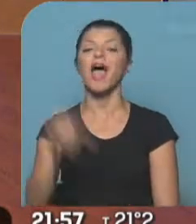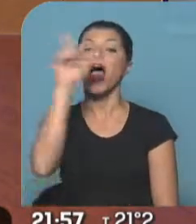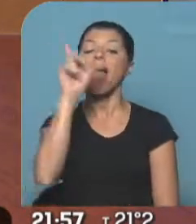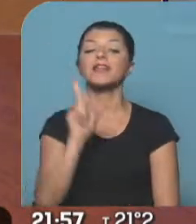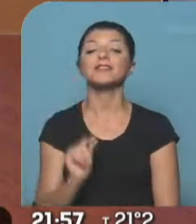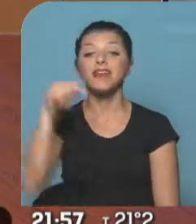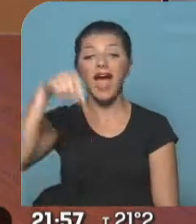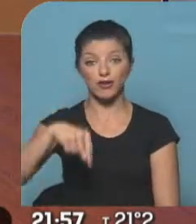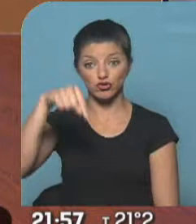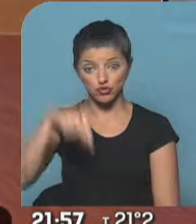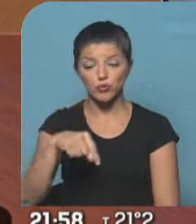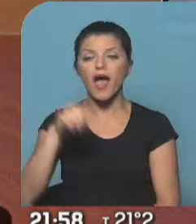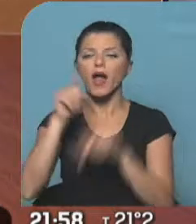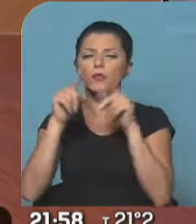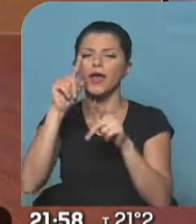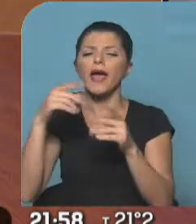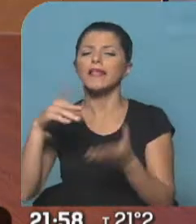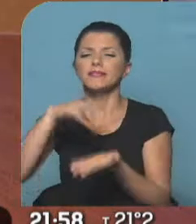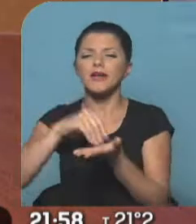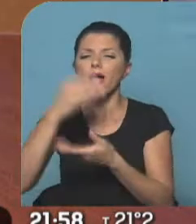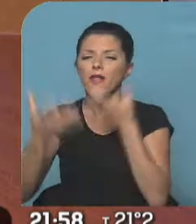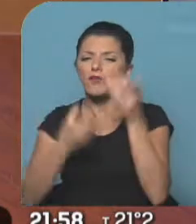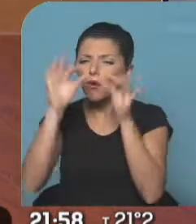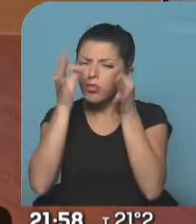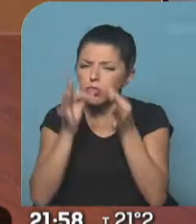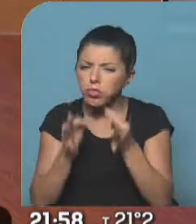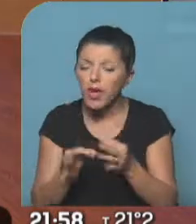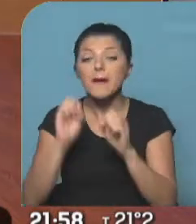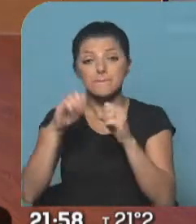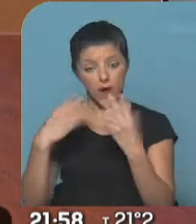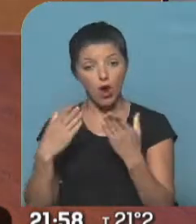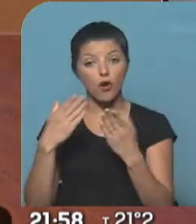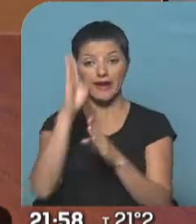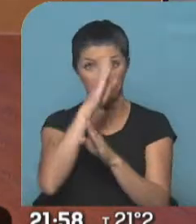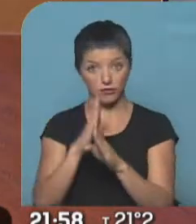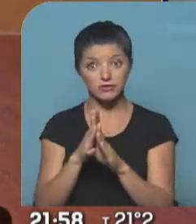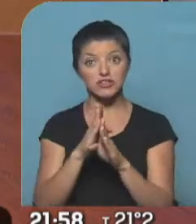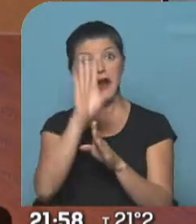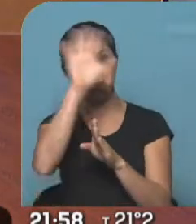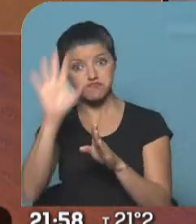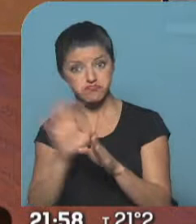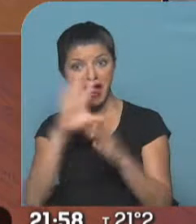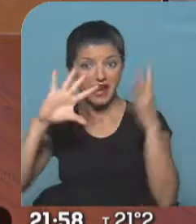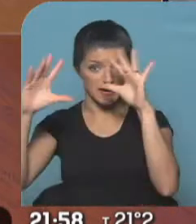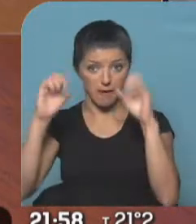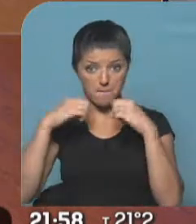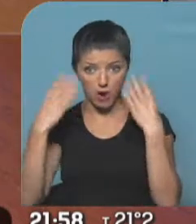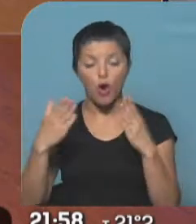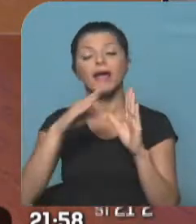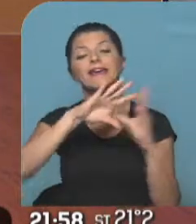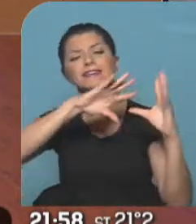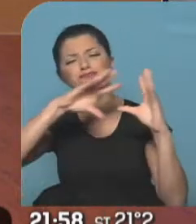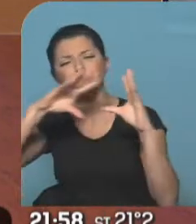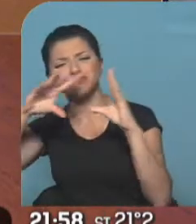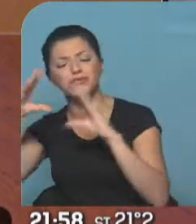extremo sur argentino, allí algunas nevadas en Tierra del Fuego mejoran las condiciones meteorológicas a lo largo de la cordillera y el mal tiempo se traslada hacia el este. En la